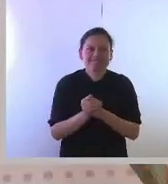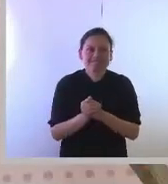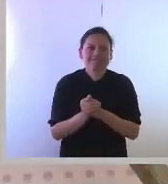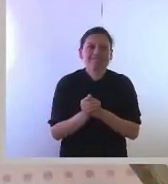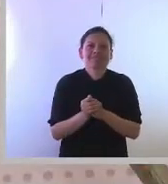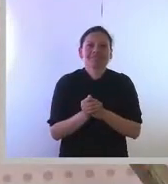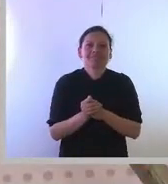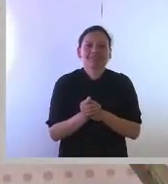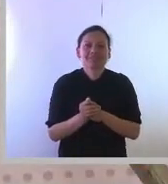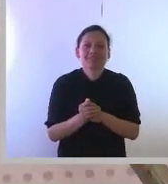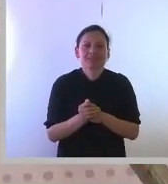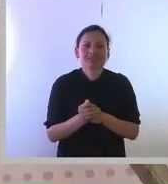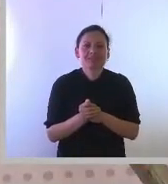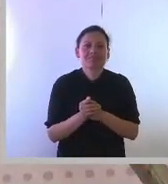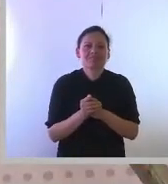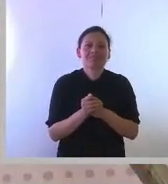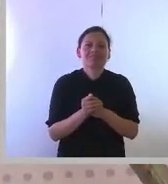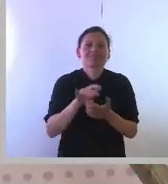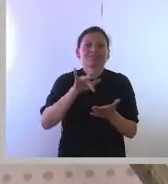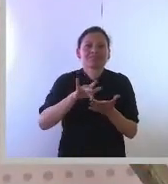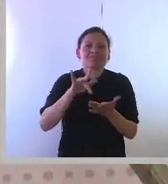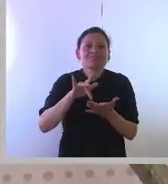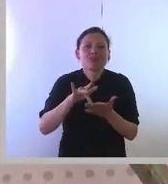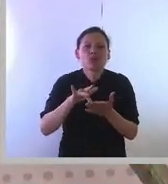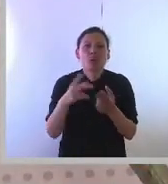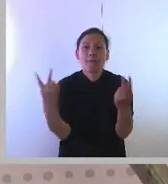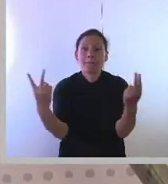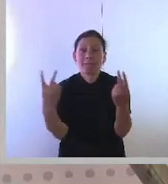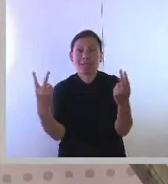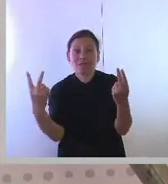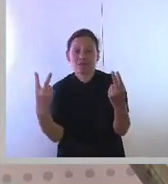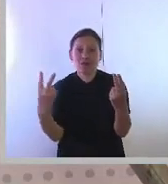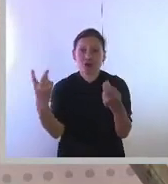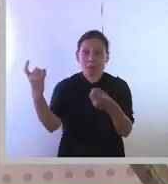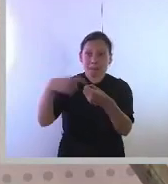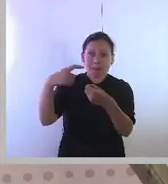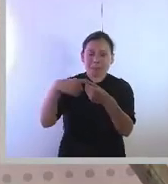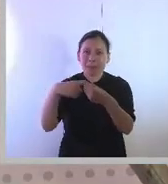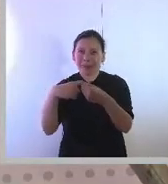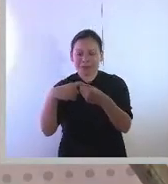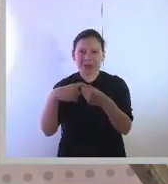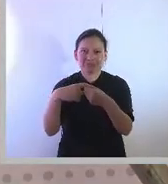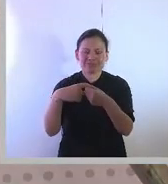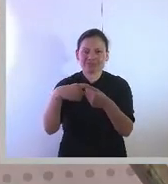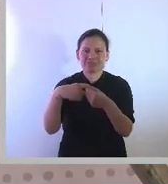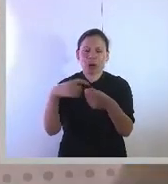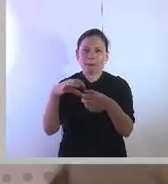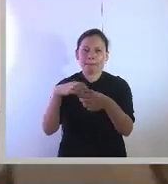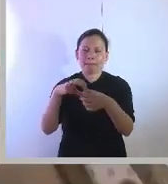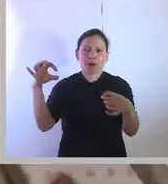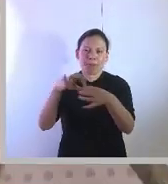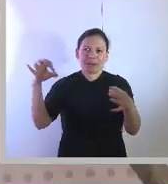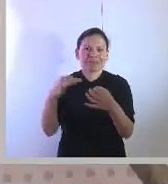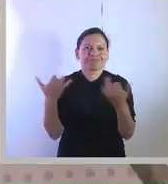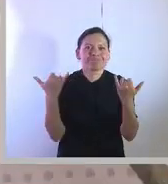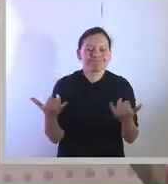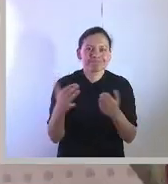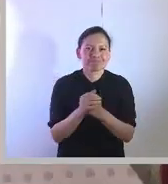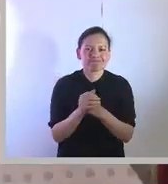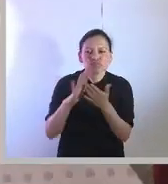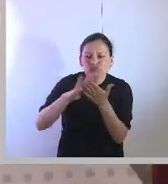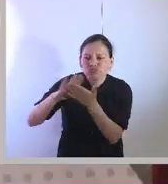vez la conexión, está muy frágil aquí en la sala, entonces estamos tratando